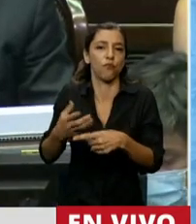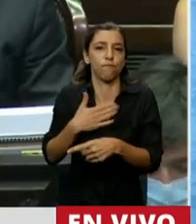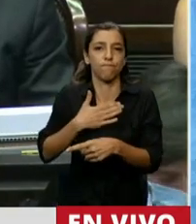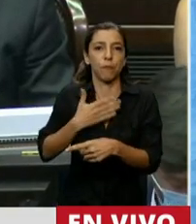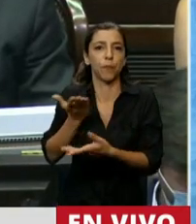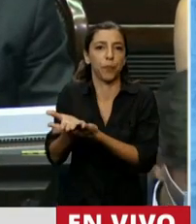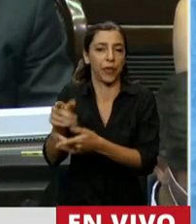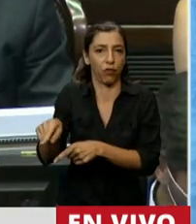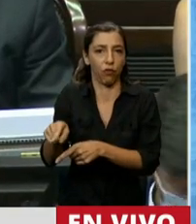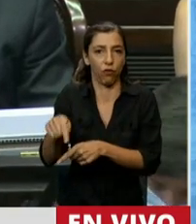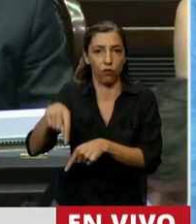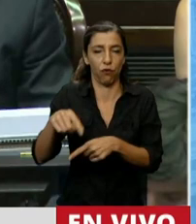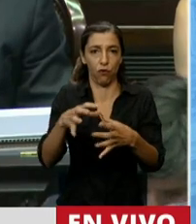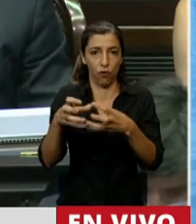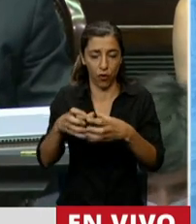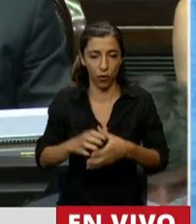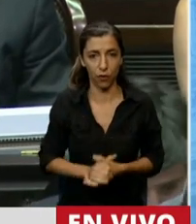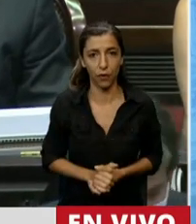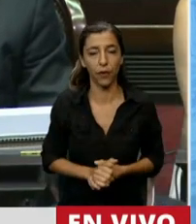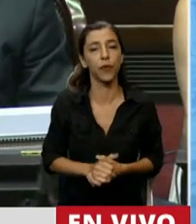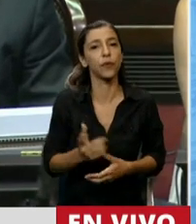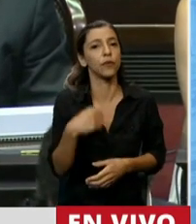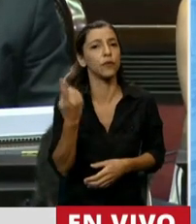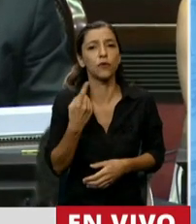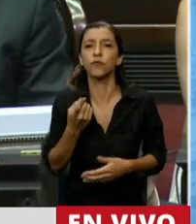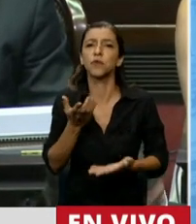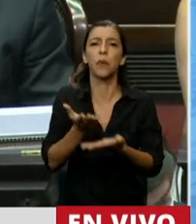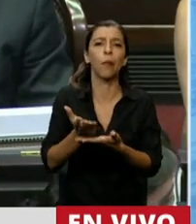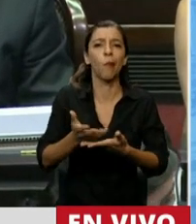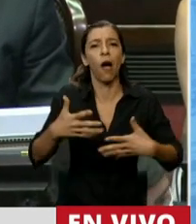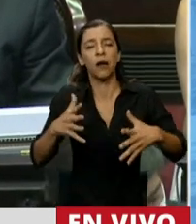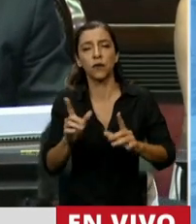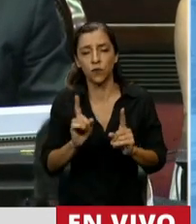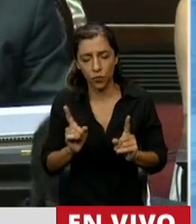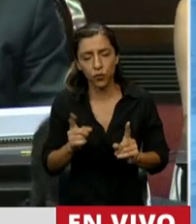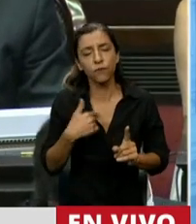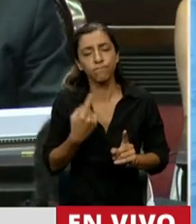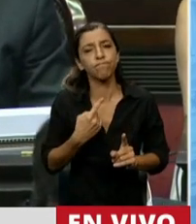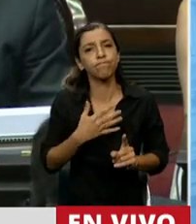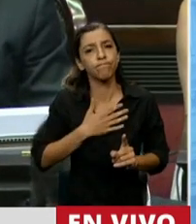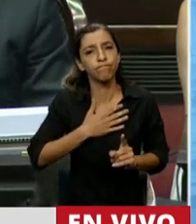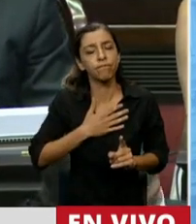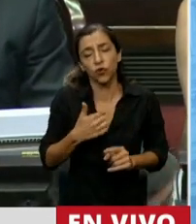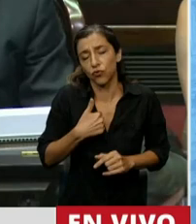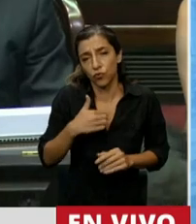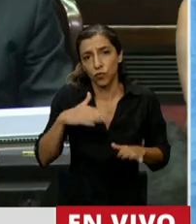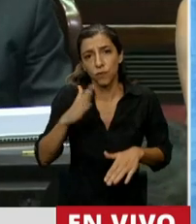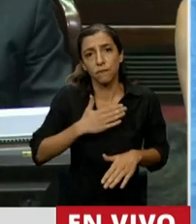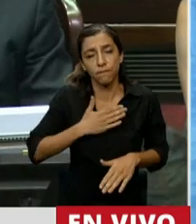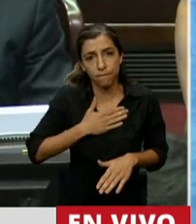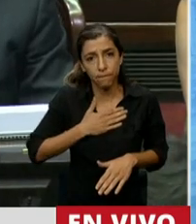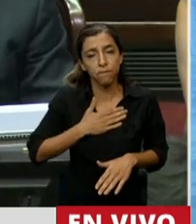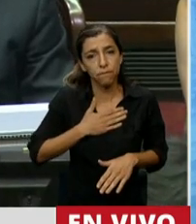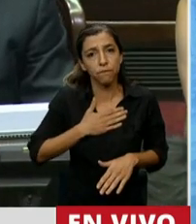La demanda de información que tenemos no es caprichosa ni antojadiza. Yo personalmente me tomé